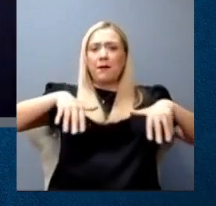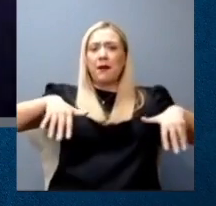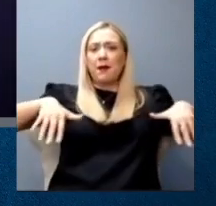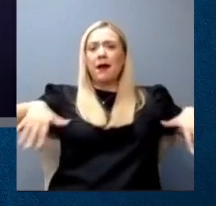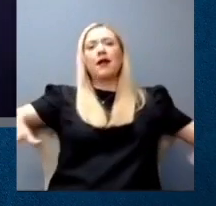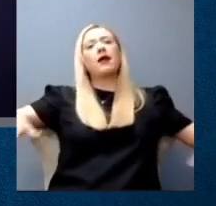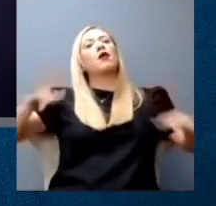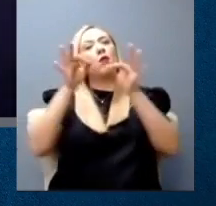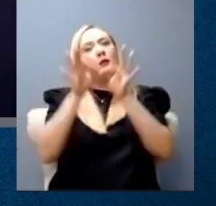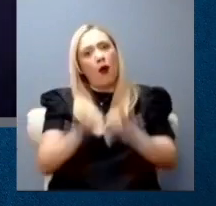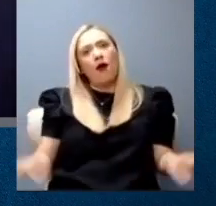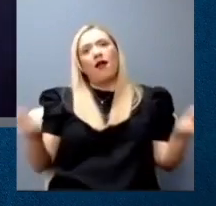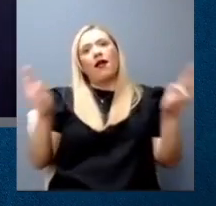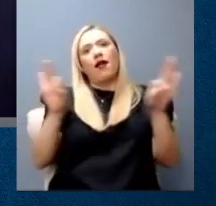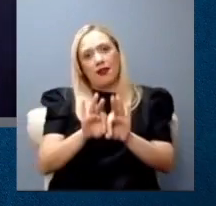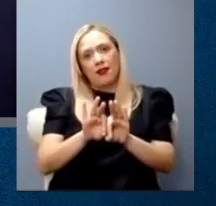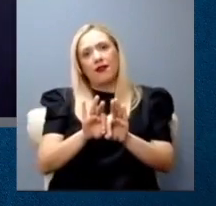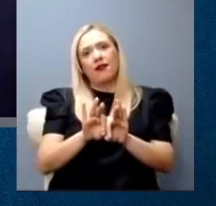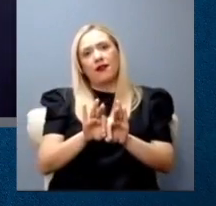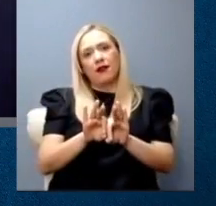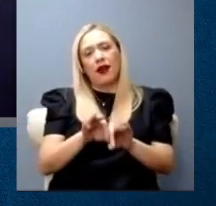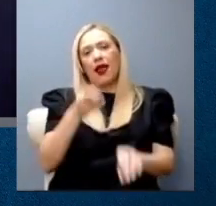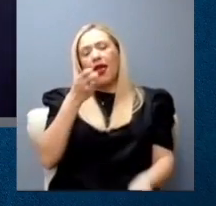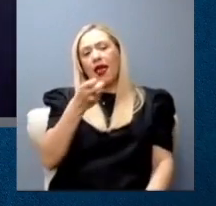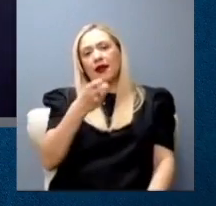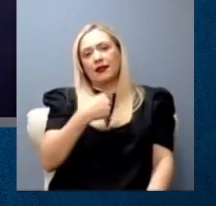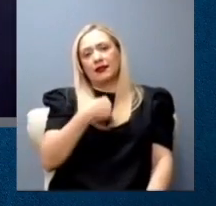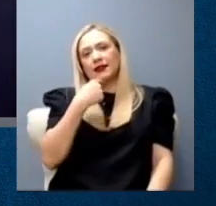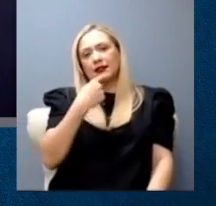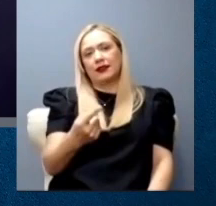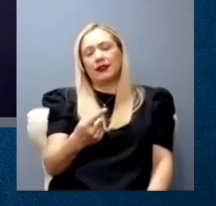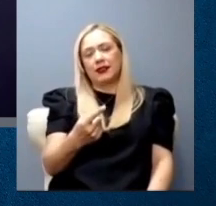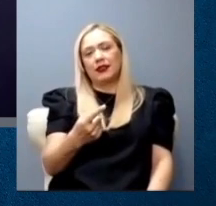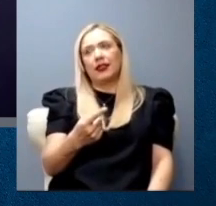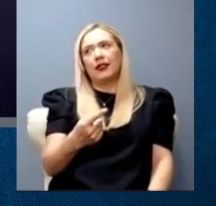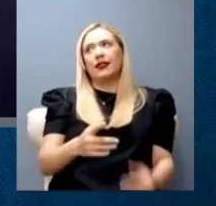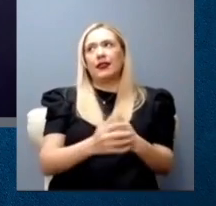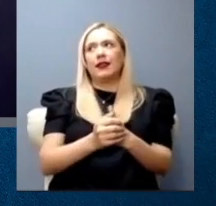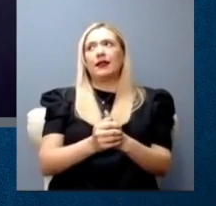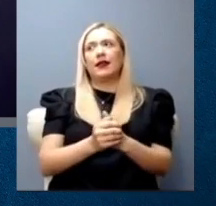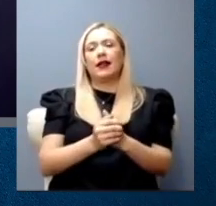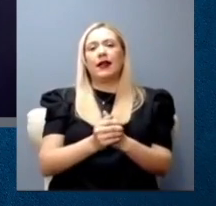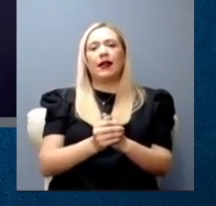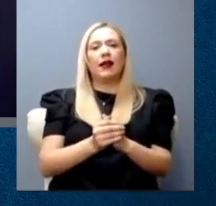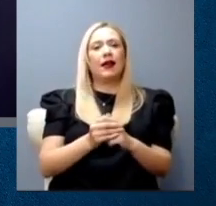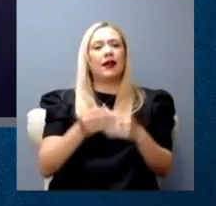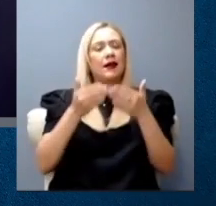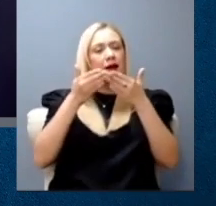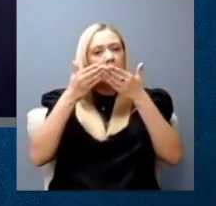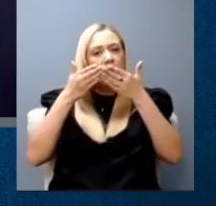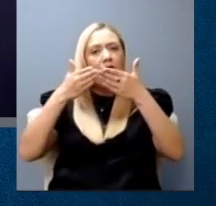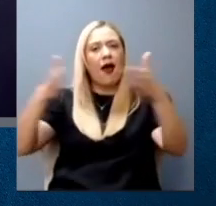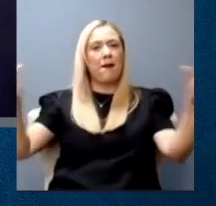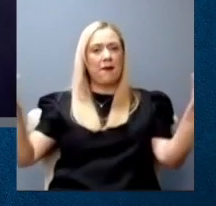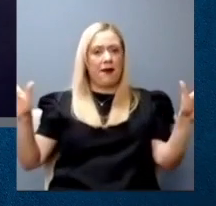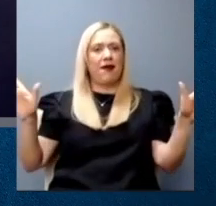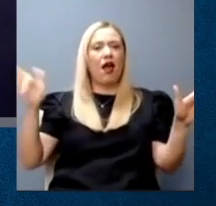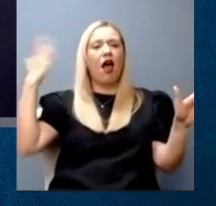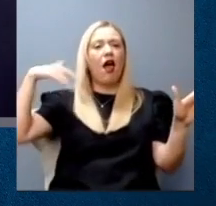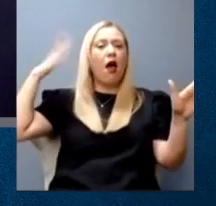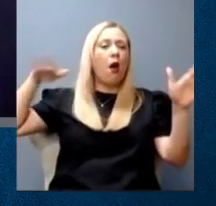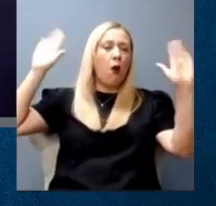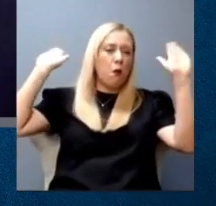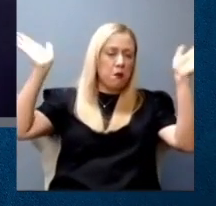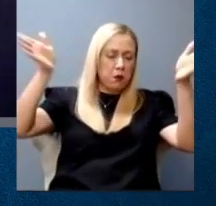importante, ¿no? Claro. Esto que estoy mencionando ha abierto puertas y estos